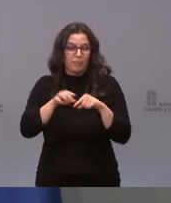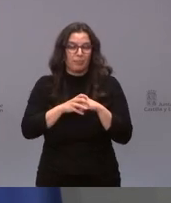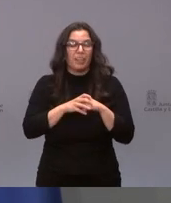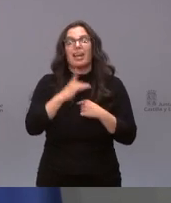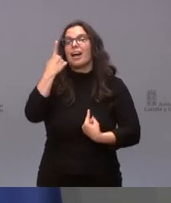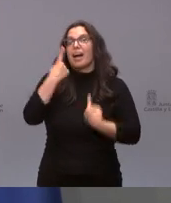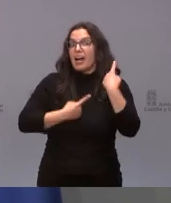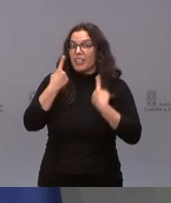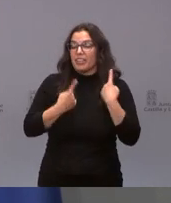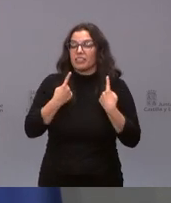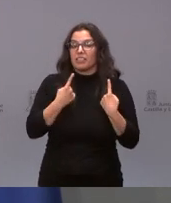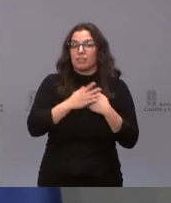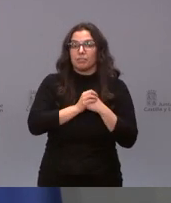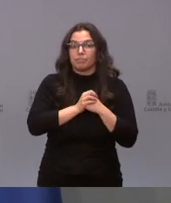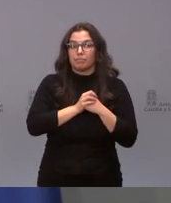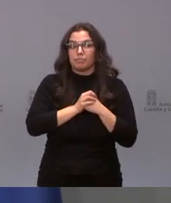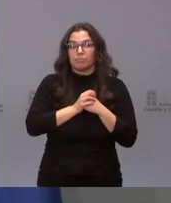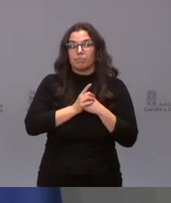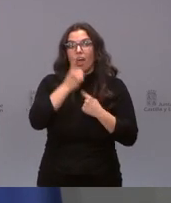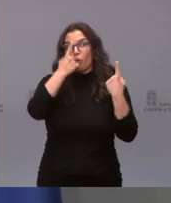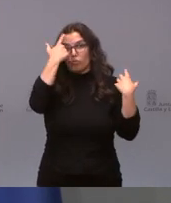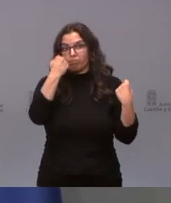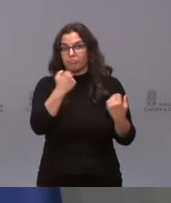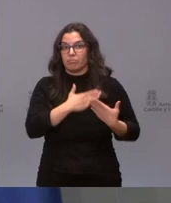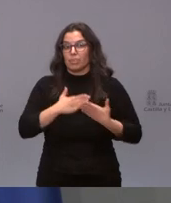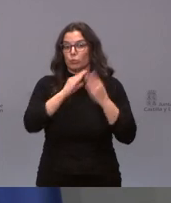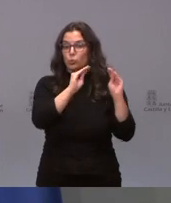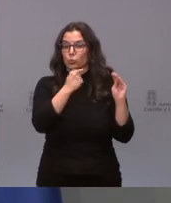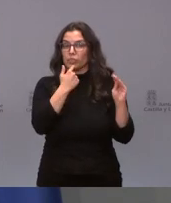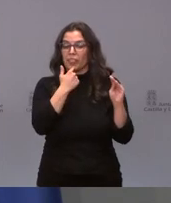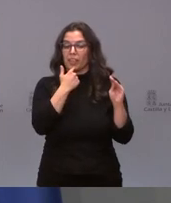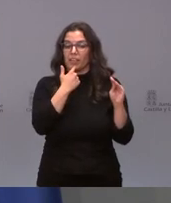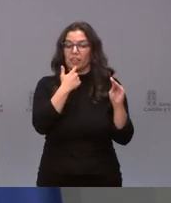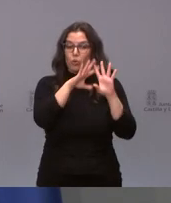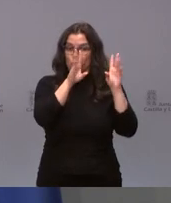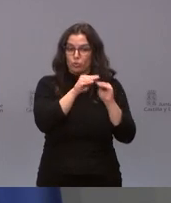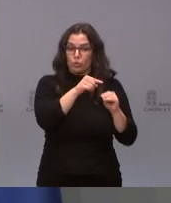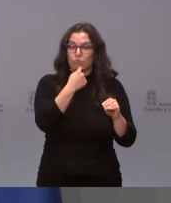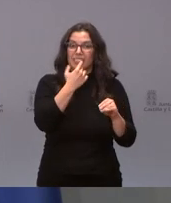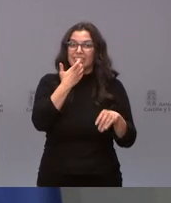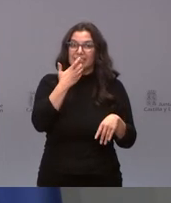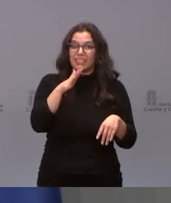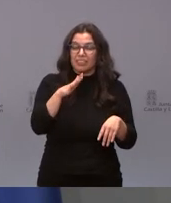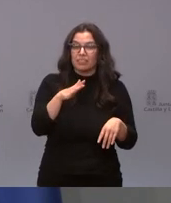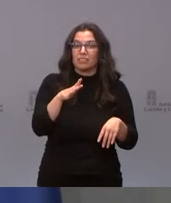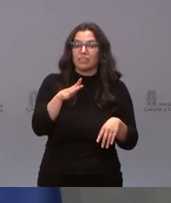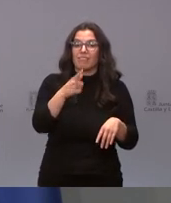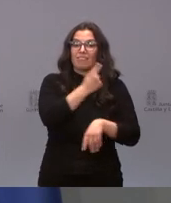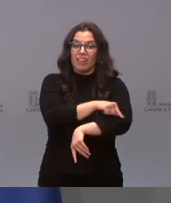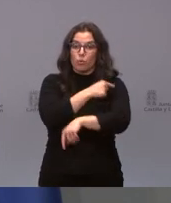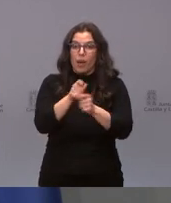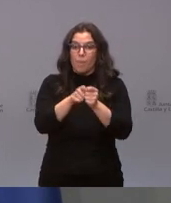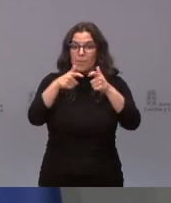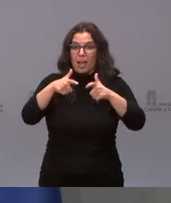algunos estudiosos lo que nos dicen es que si conseguimos que haya mayor mayor vacunación